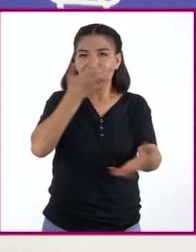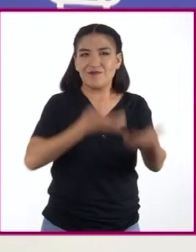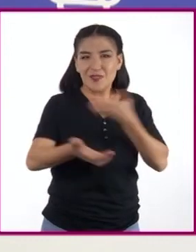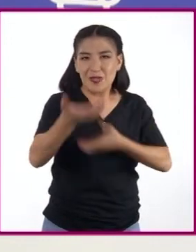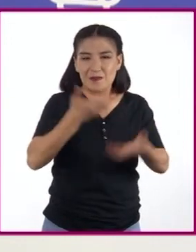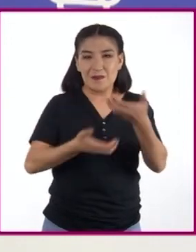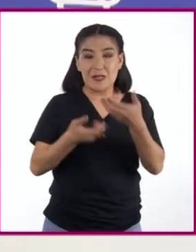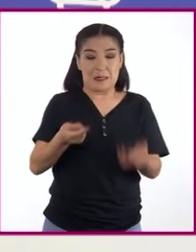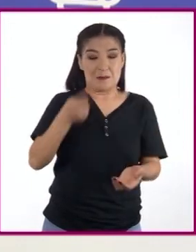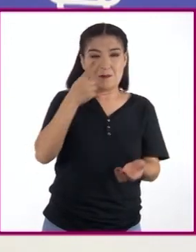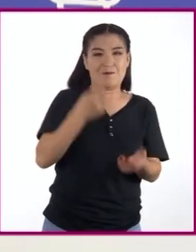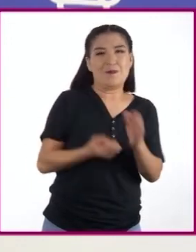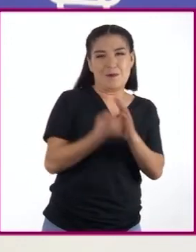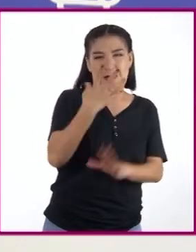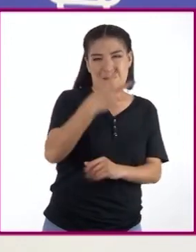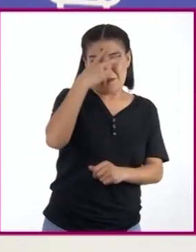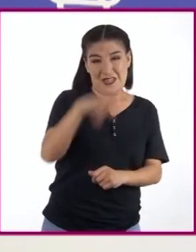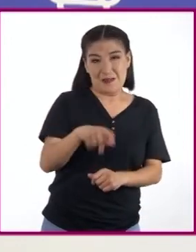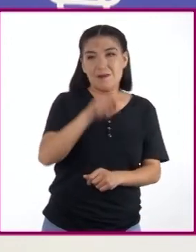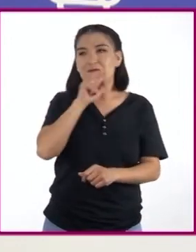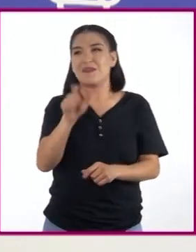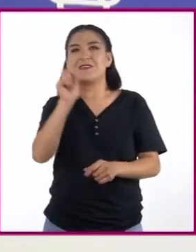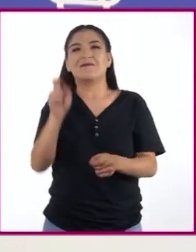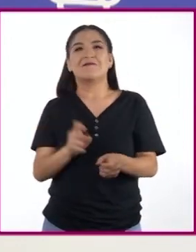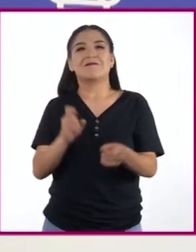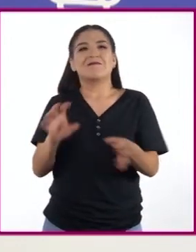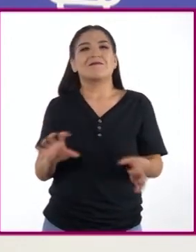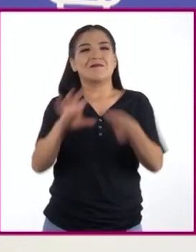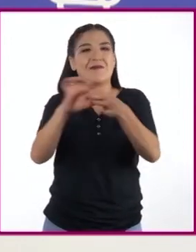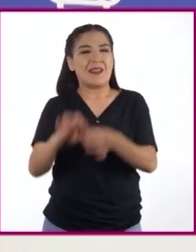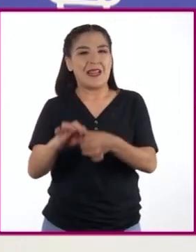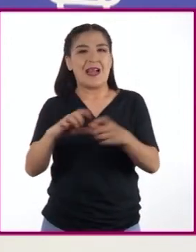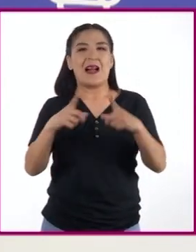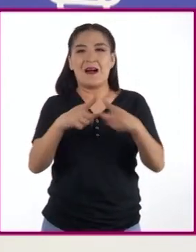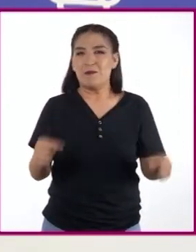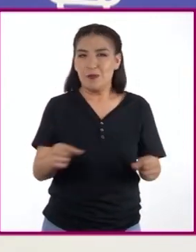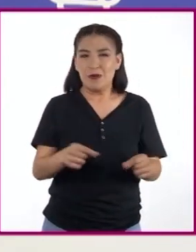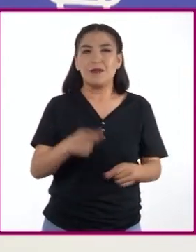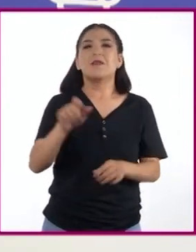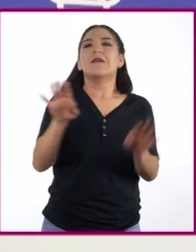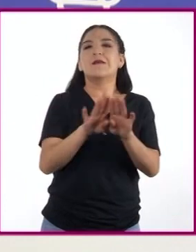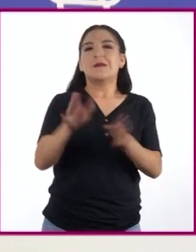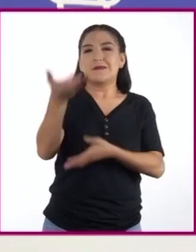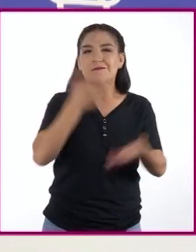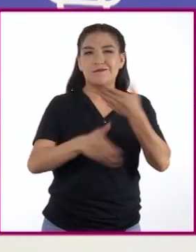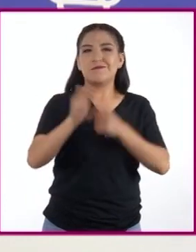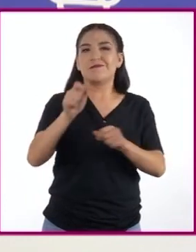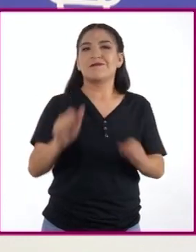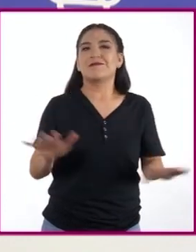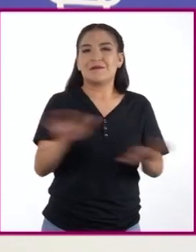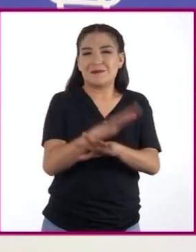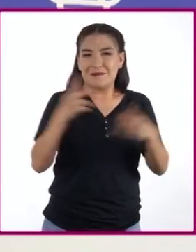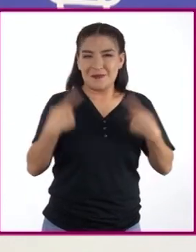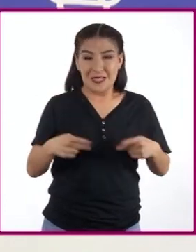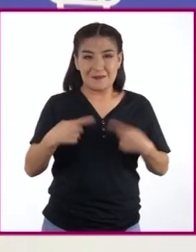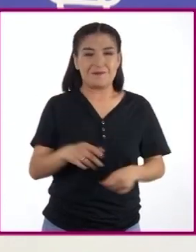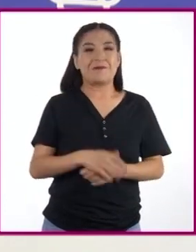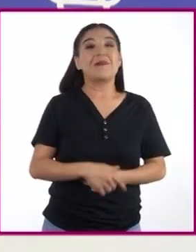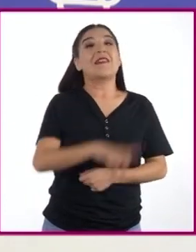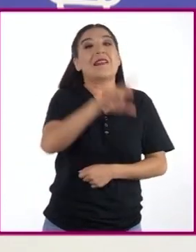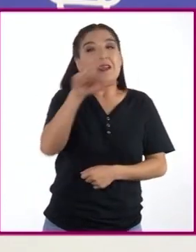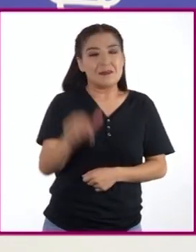entre Nueva España y Japón y contribuir a la diversificación social.